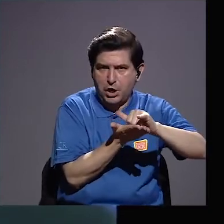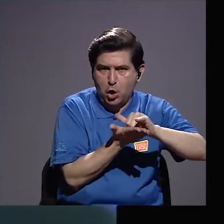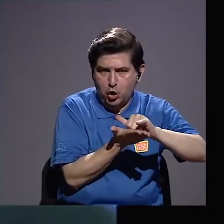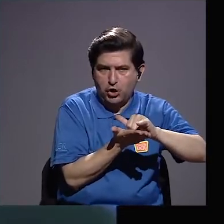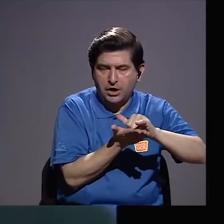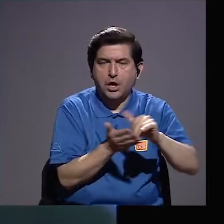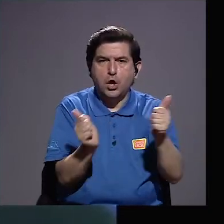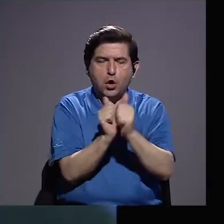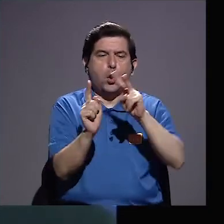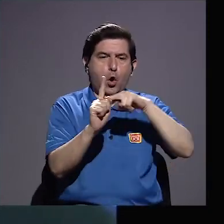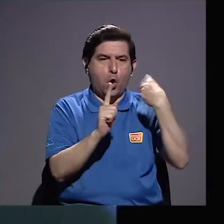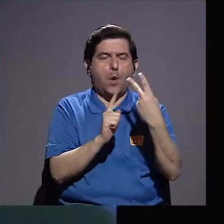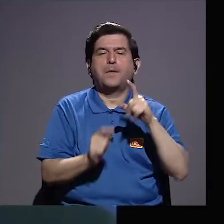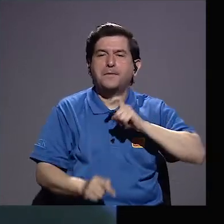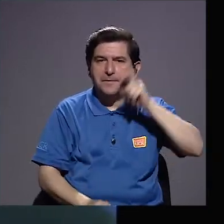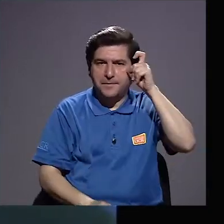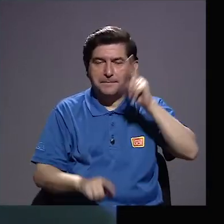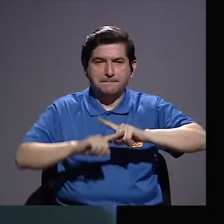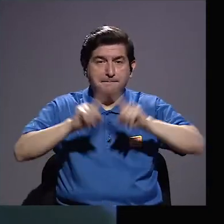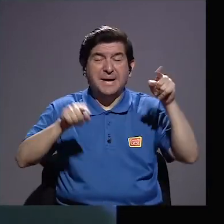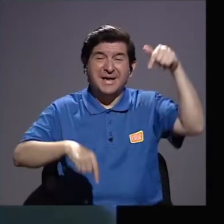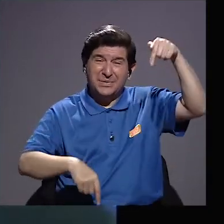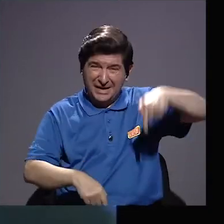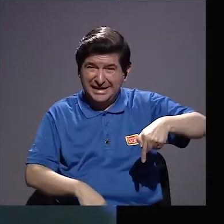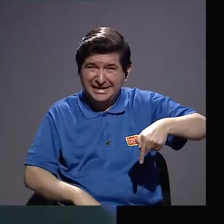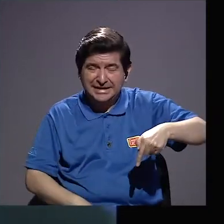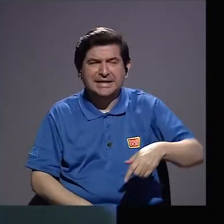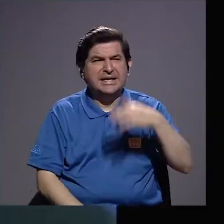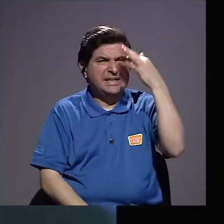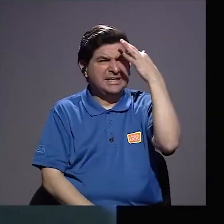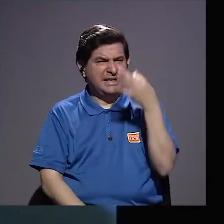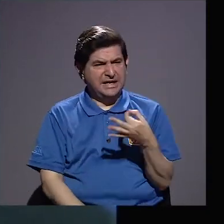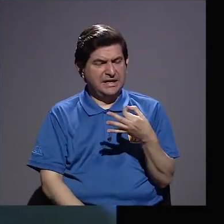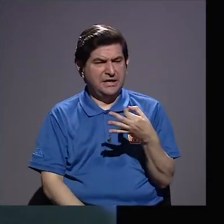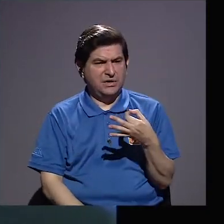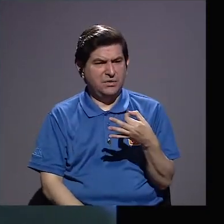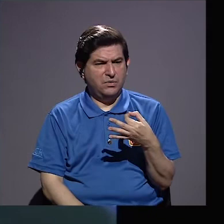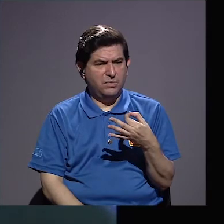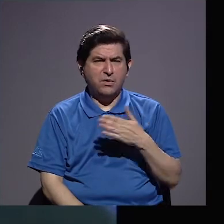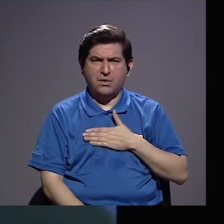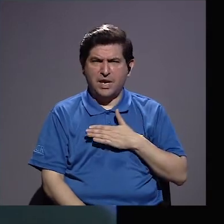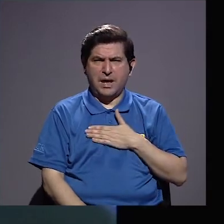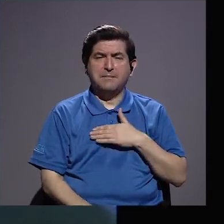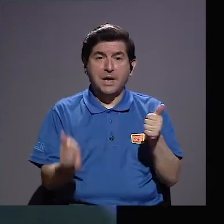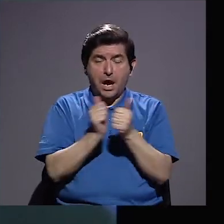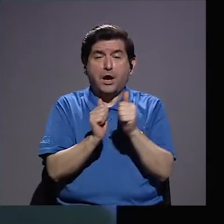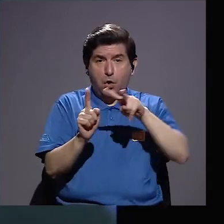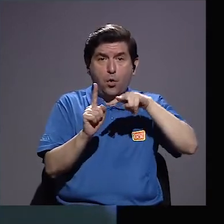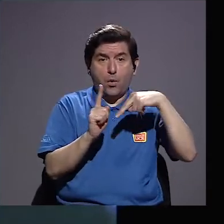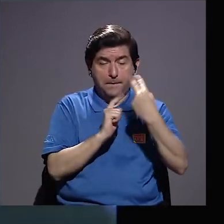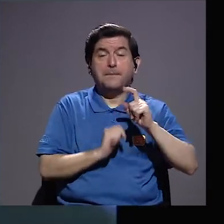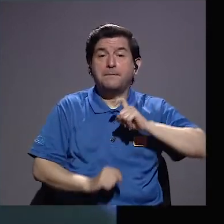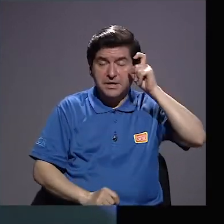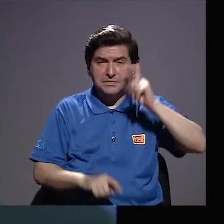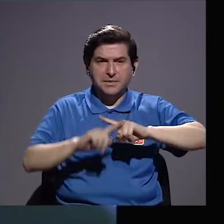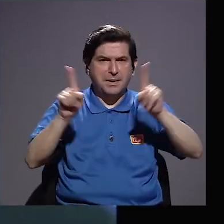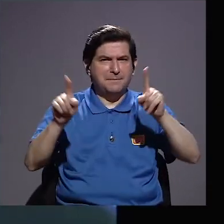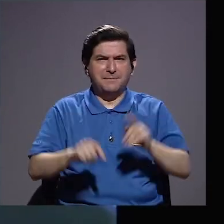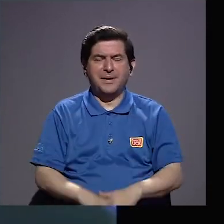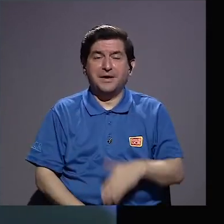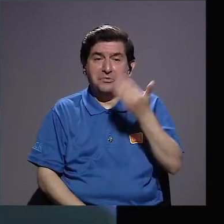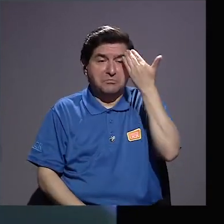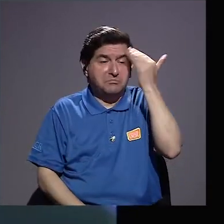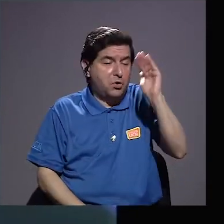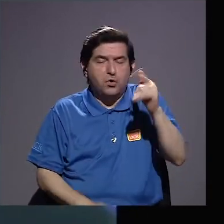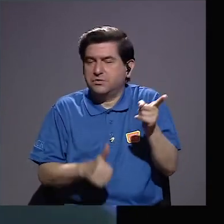Nueva York, en Nueva York, con perspectiva de género, pero aquí creo que, bueno, la mía es con perspectiva de género,